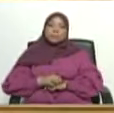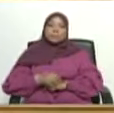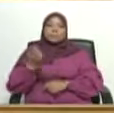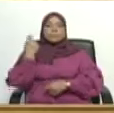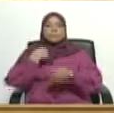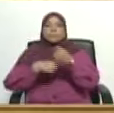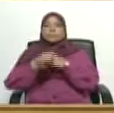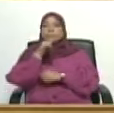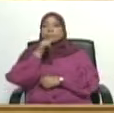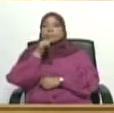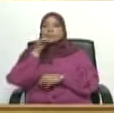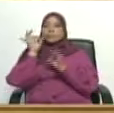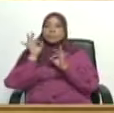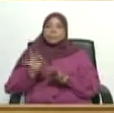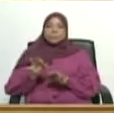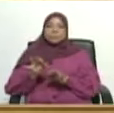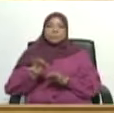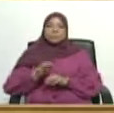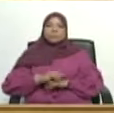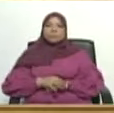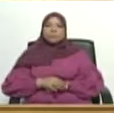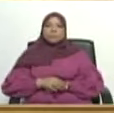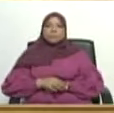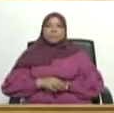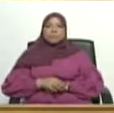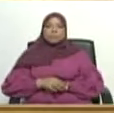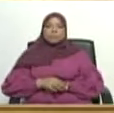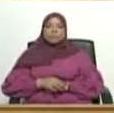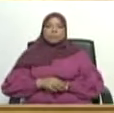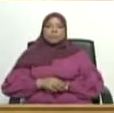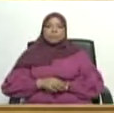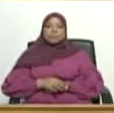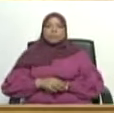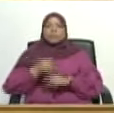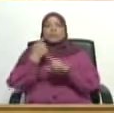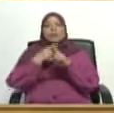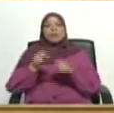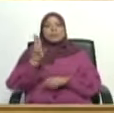heridos accidentalmente en esa guerra. Por eso